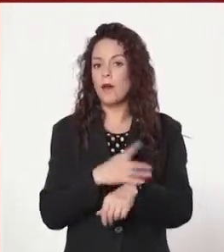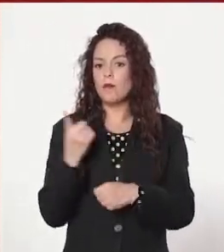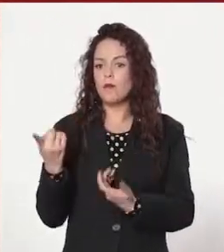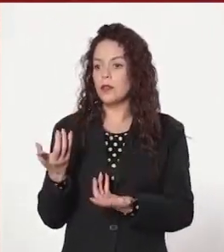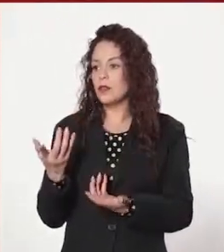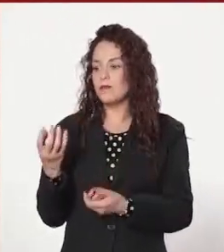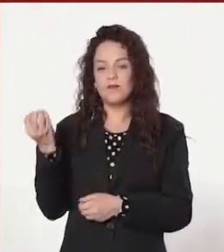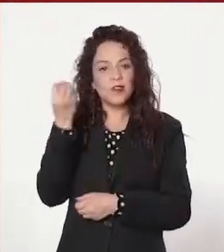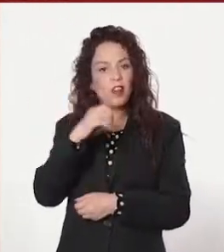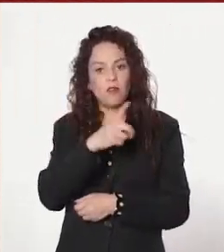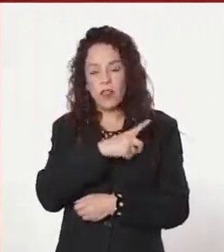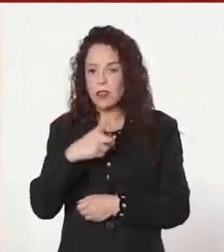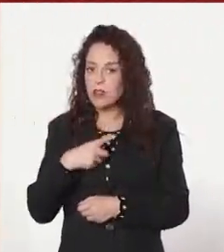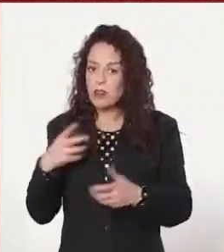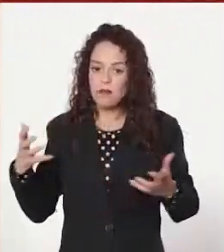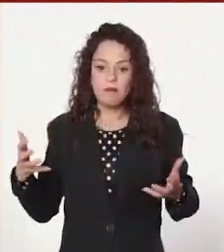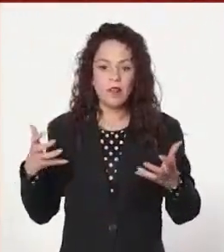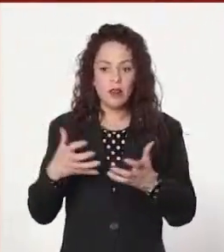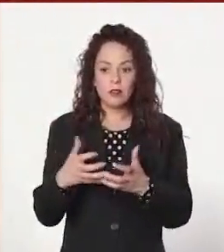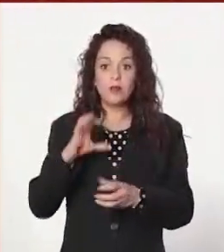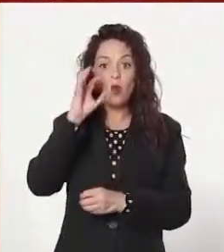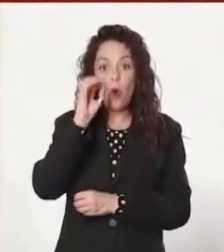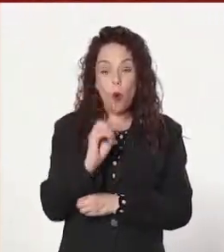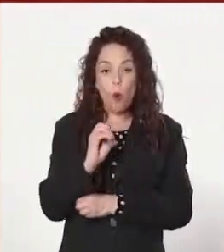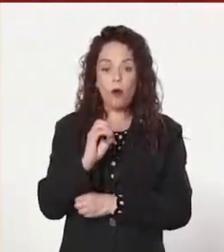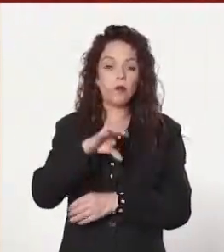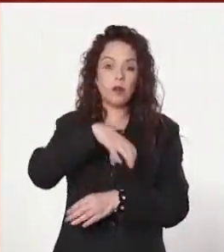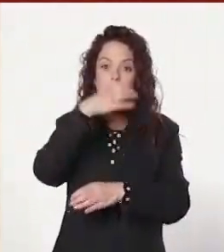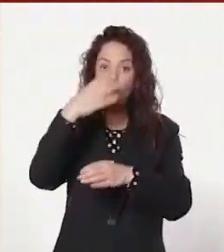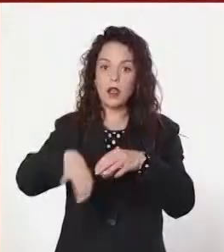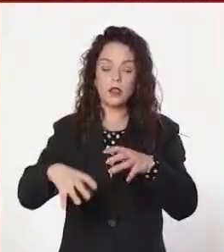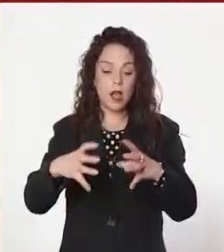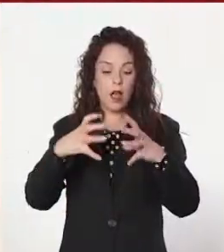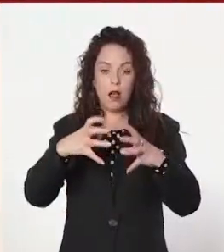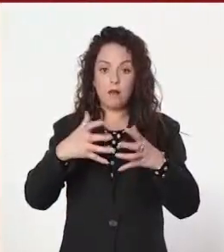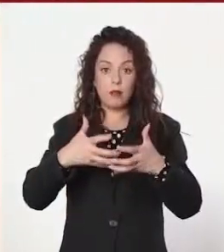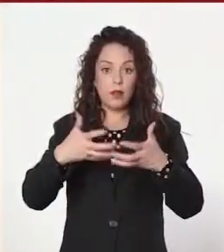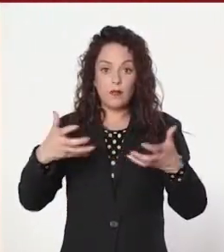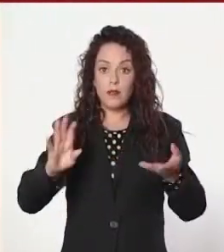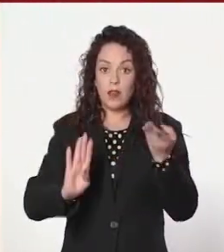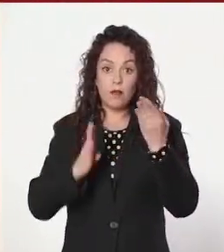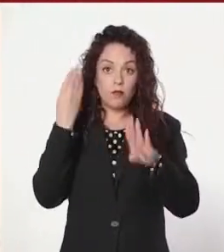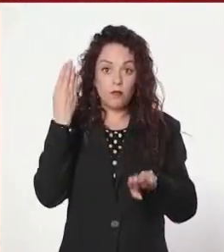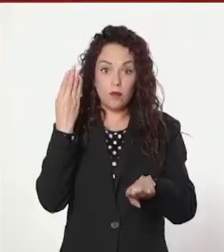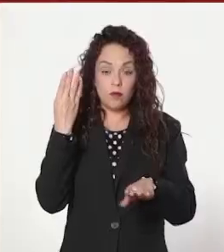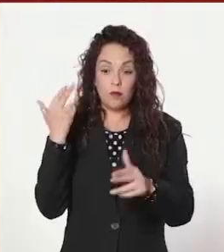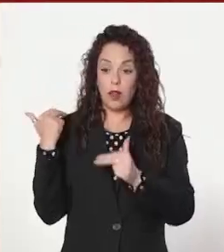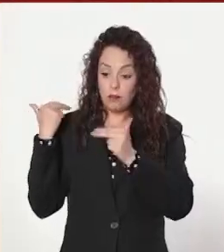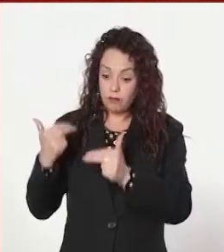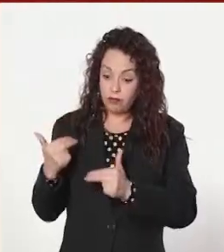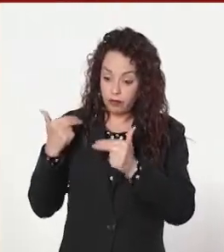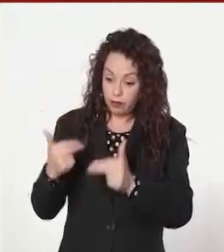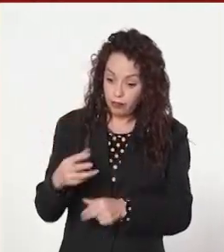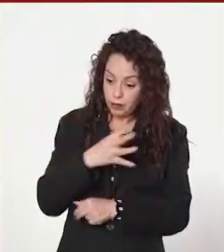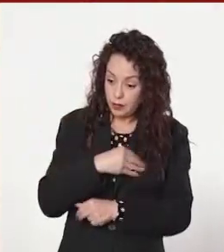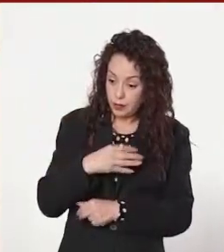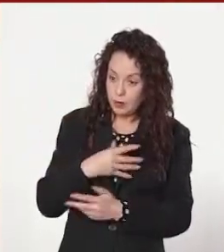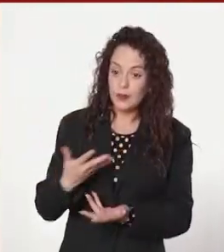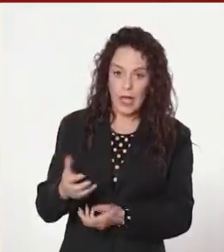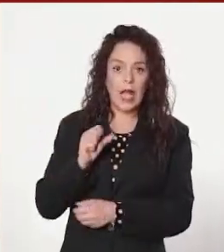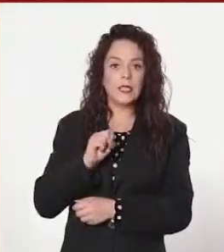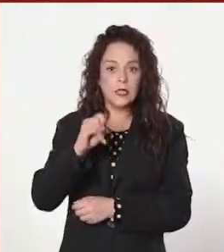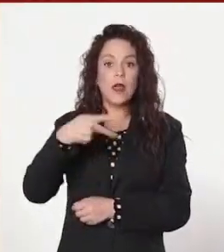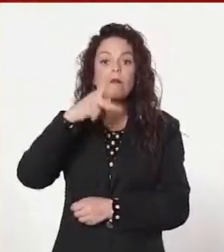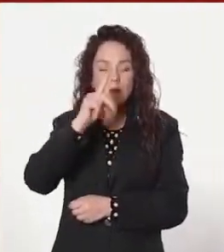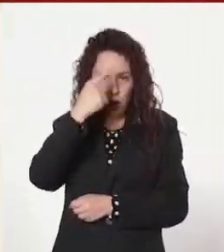de otra, ¿no? O sea, o lo hacemos o nos vamos a quedar sin planeta. Y no es de que por los hijos y los hijos de... No, no, no. O sea, sí, pero es